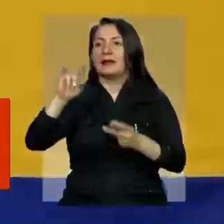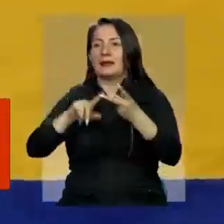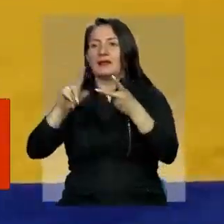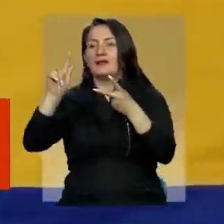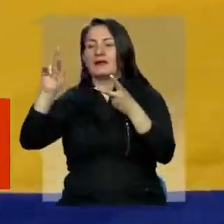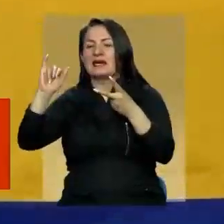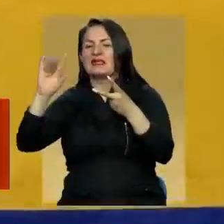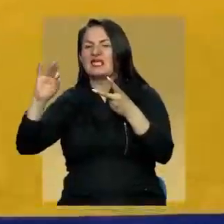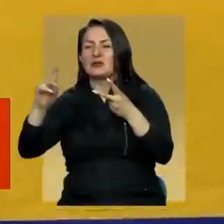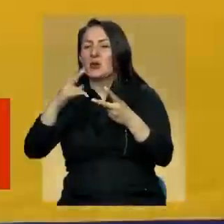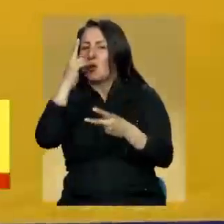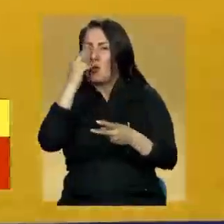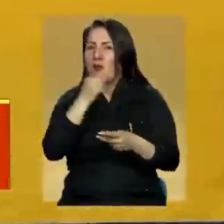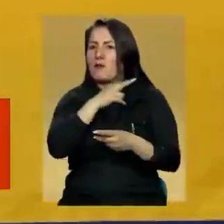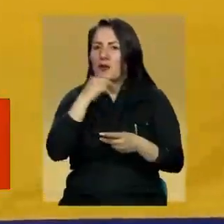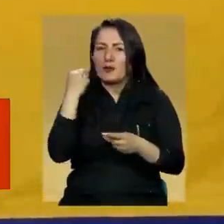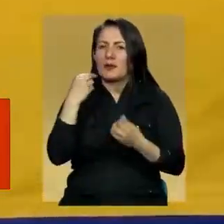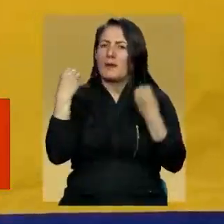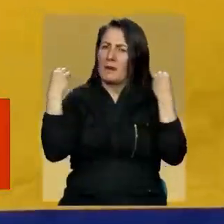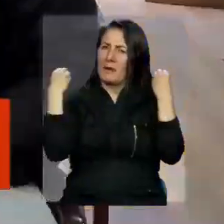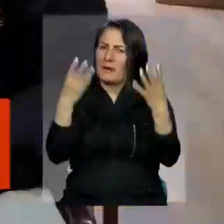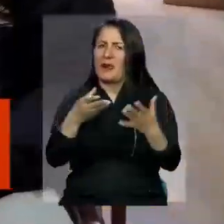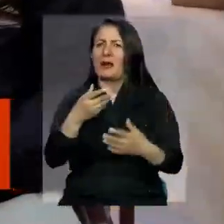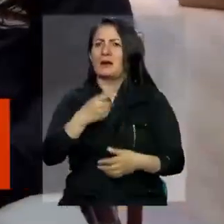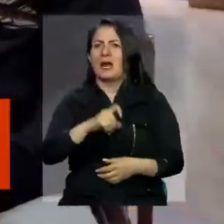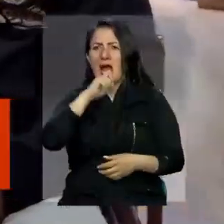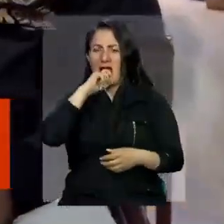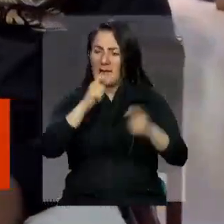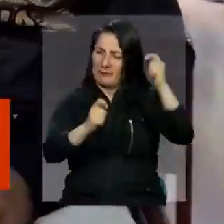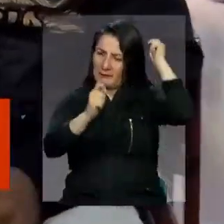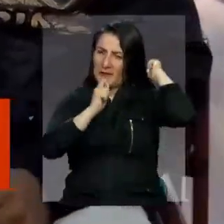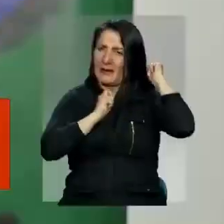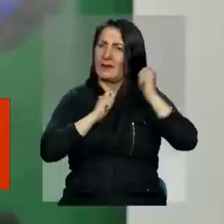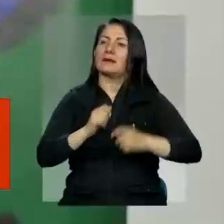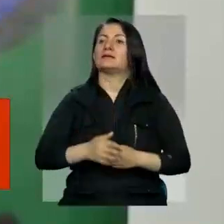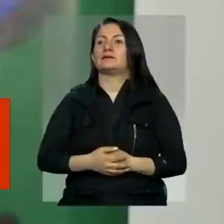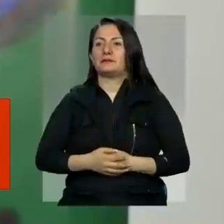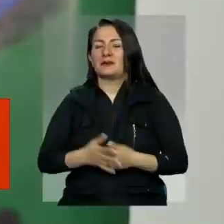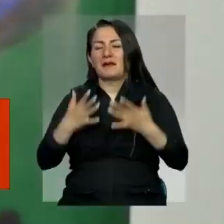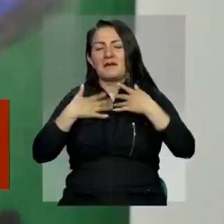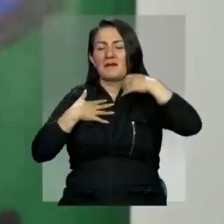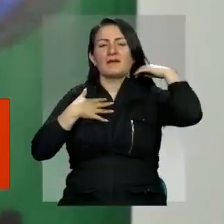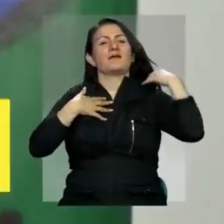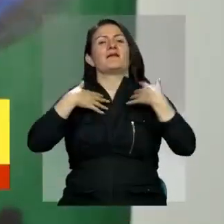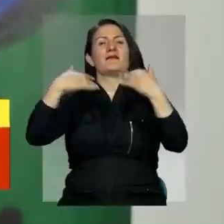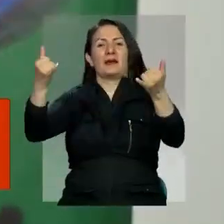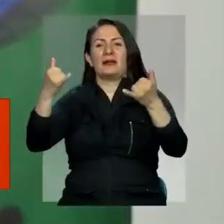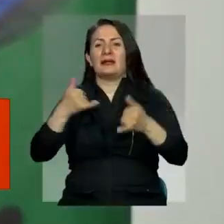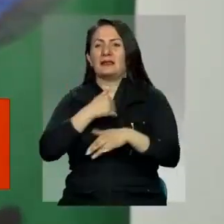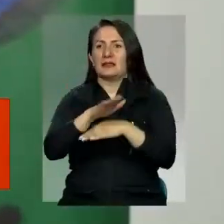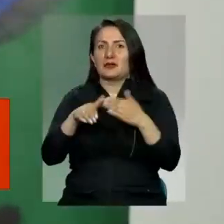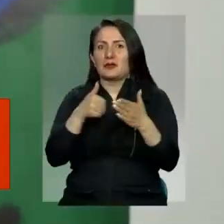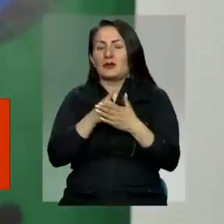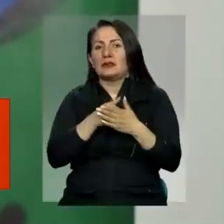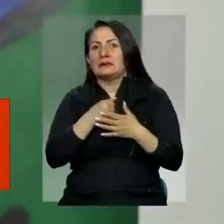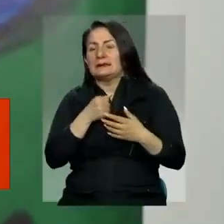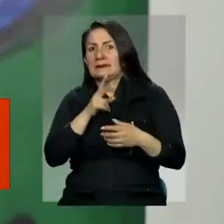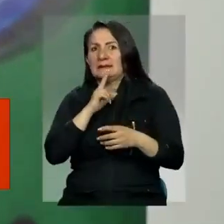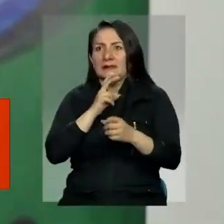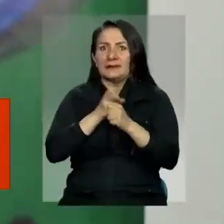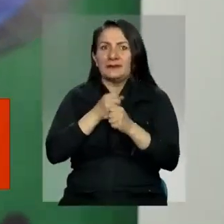quienes se han comprometido a dejar todas las medallas en casa. Estamos felices, claro que eso nos llena de un poquito de presión, me